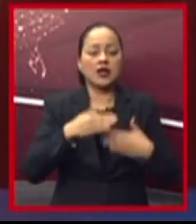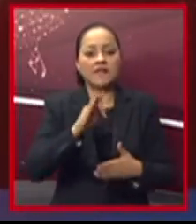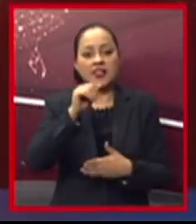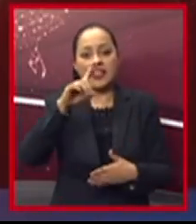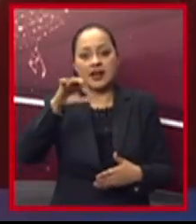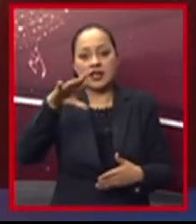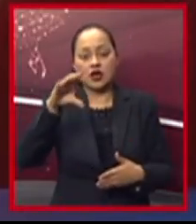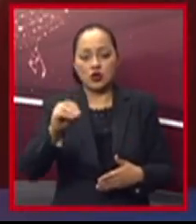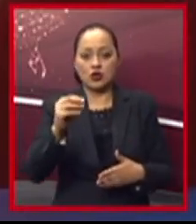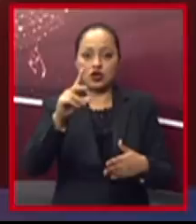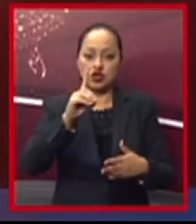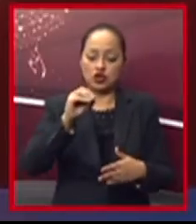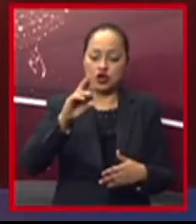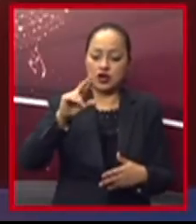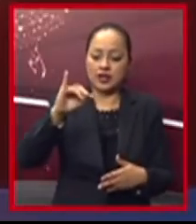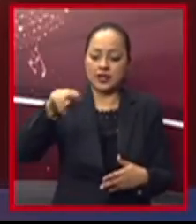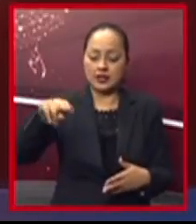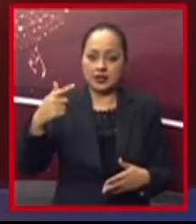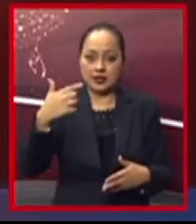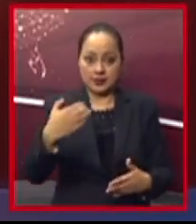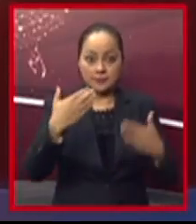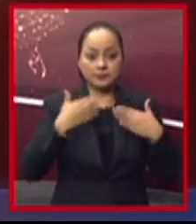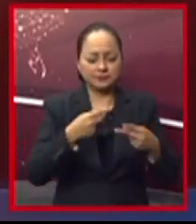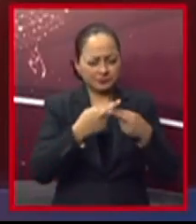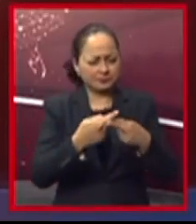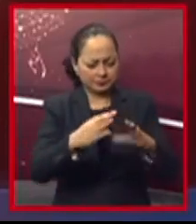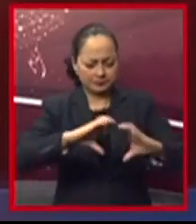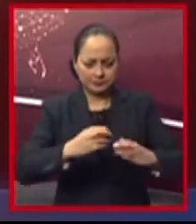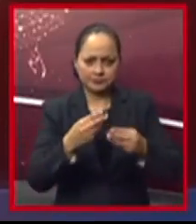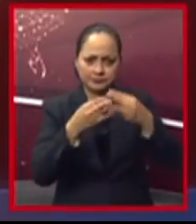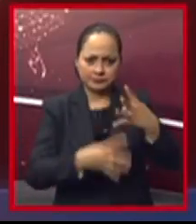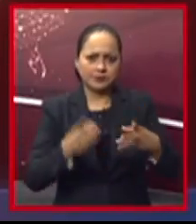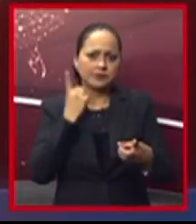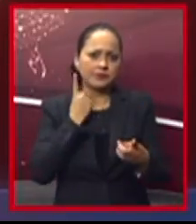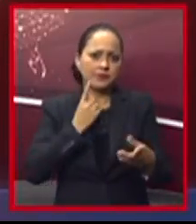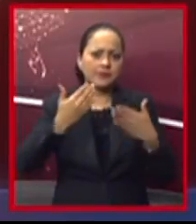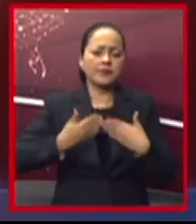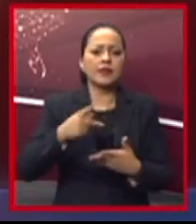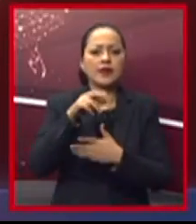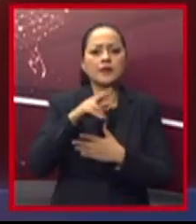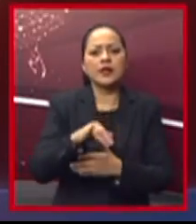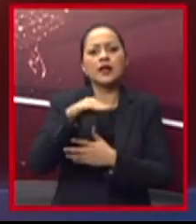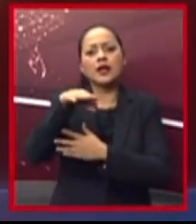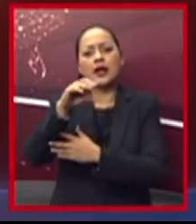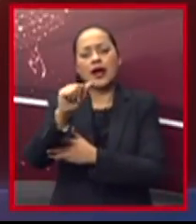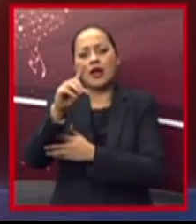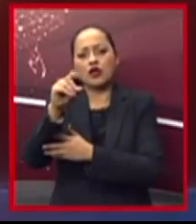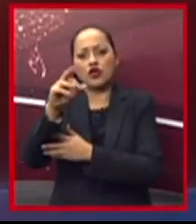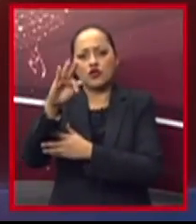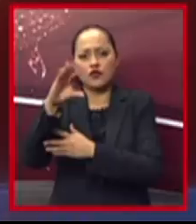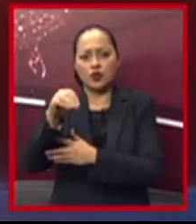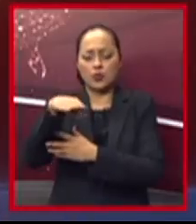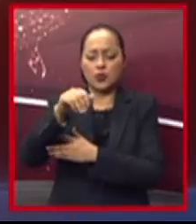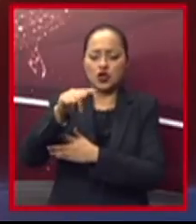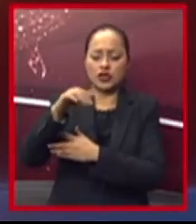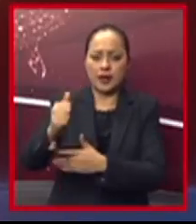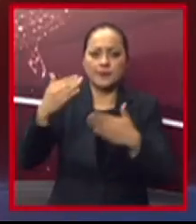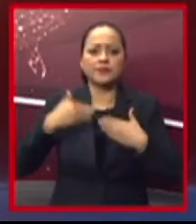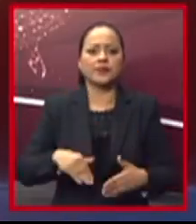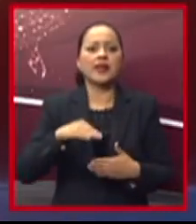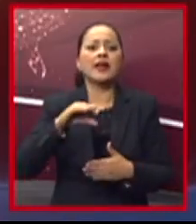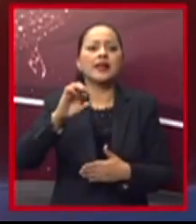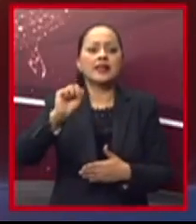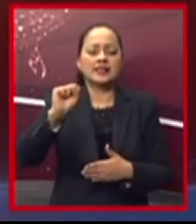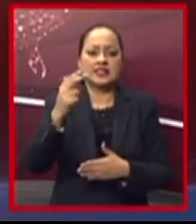Cázar. El resto de los integrantes son todos diputados. Por el PRI está Adolfo Mota Hernández, Sharon